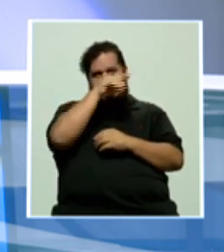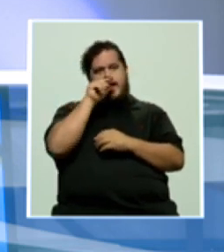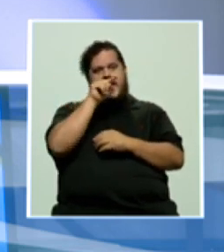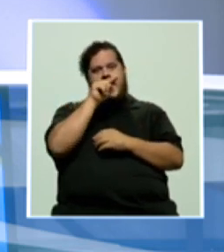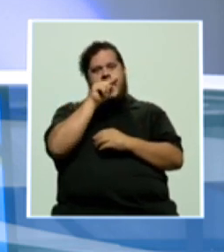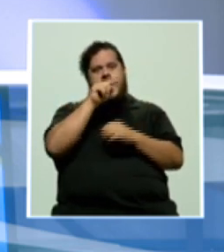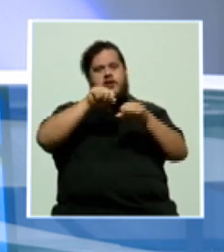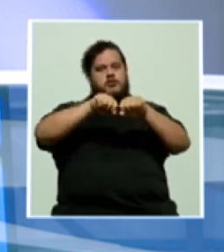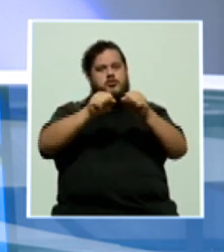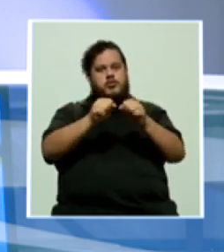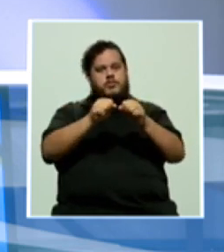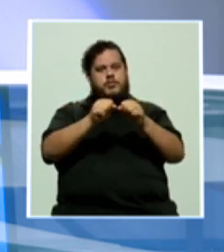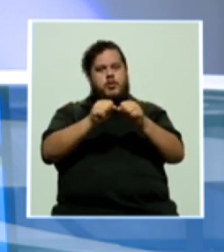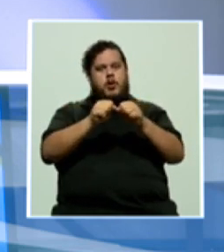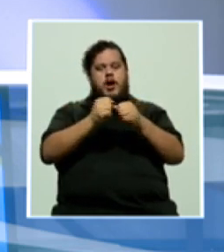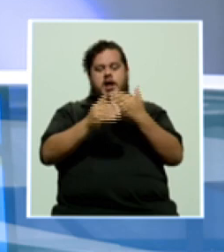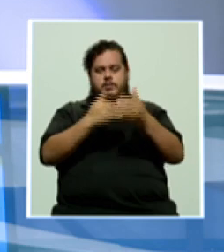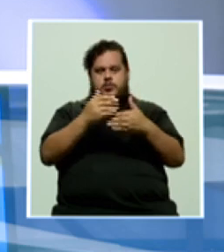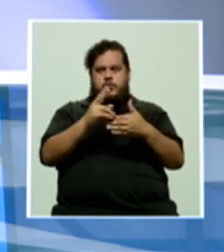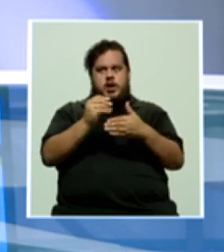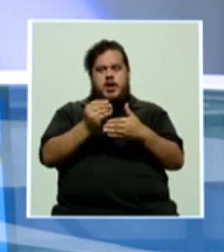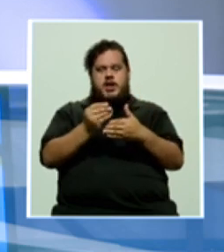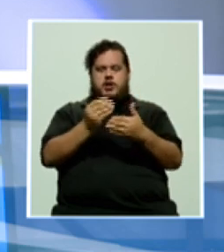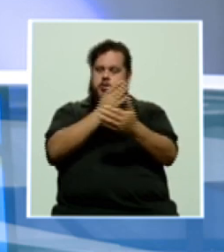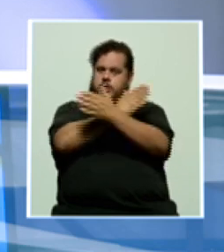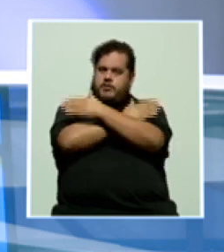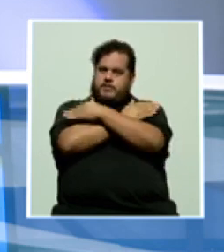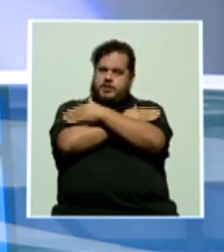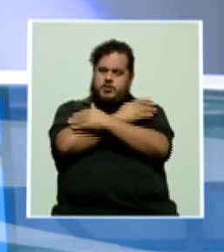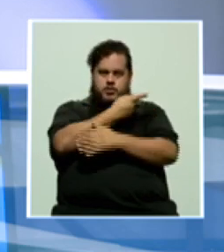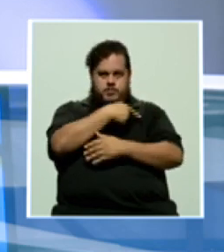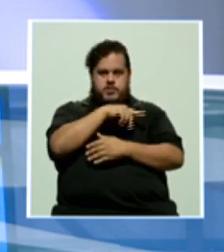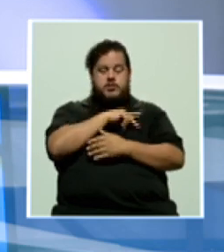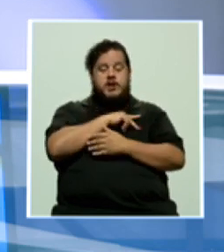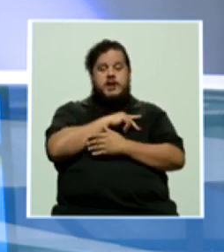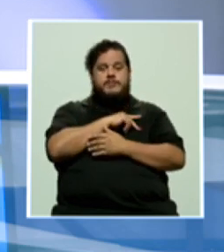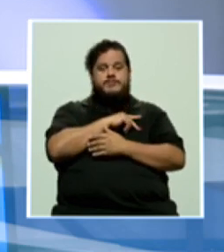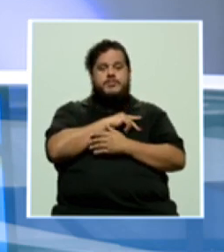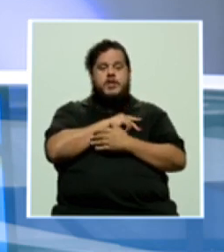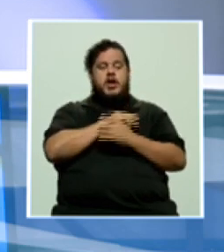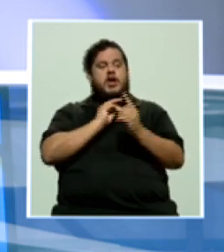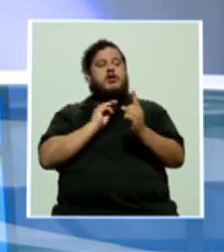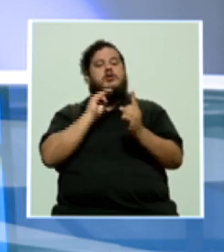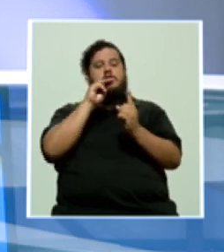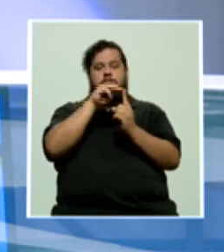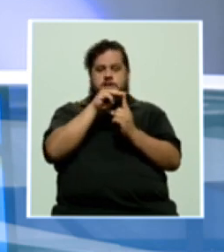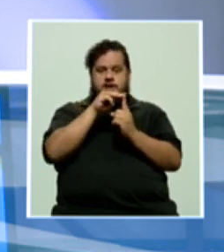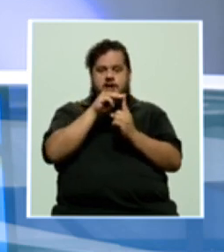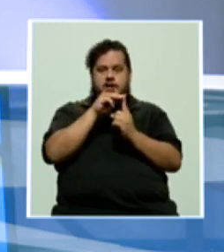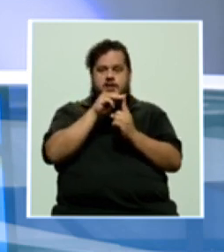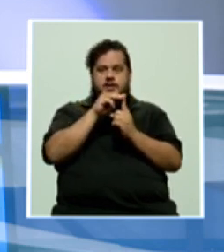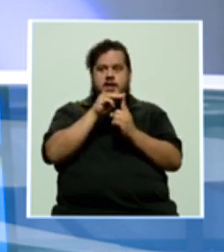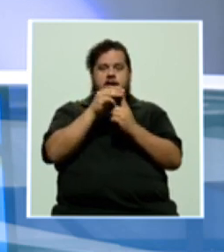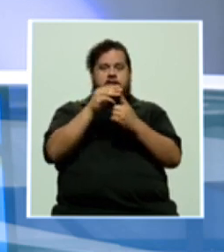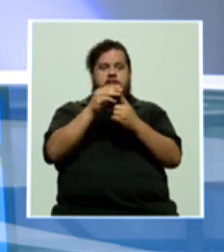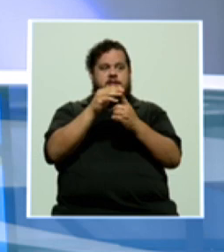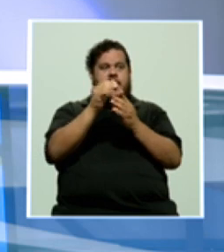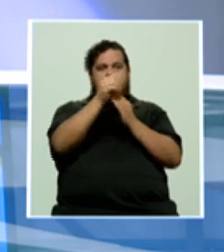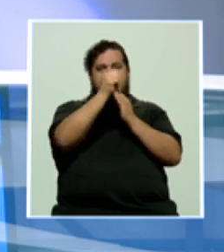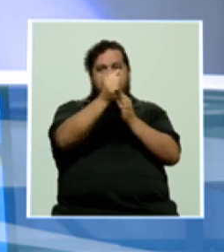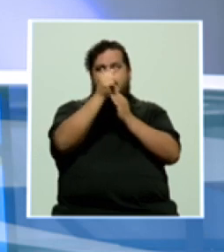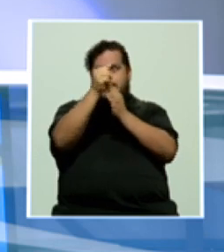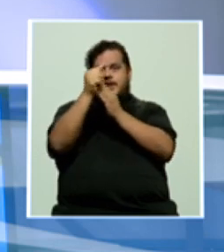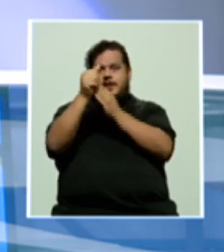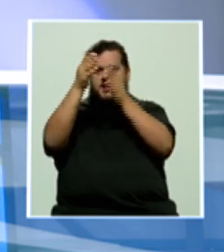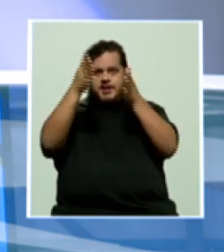el protocolo y no le dio una felicitación personal, los mensajes de líderes internacionales no